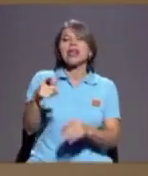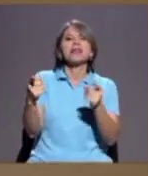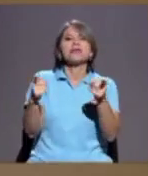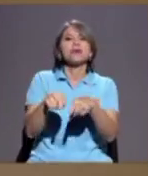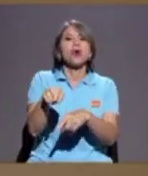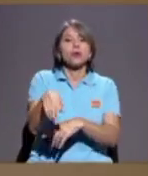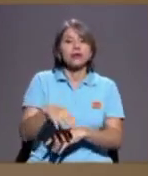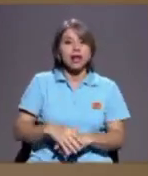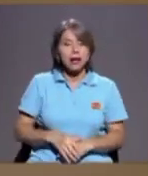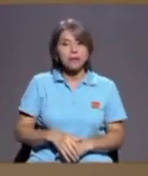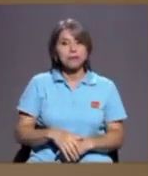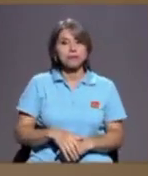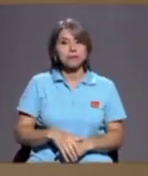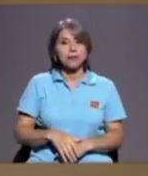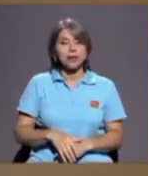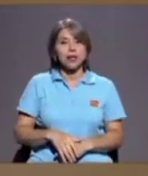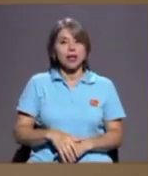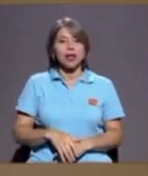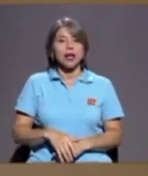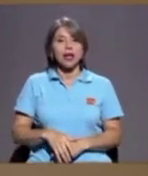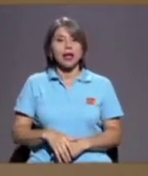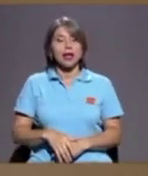llegaban,